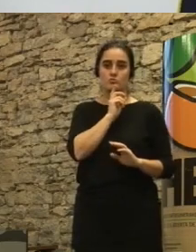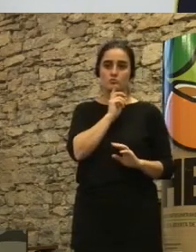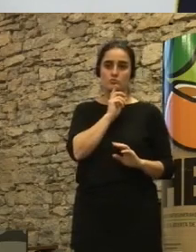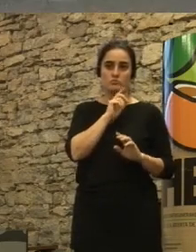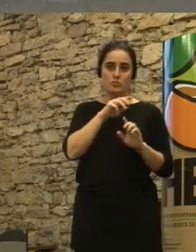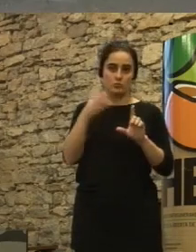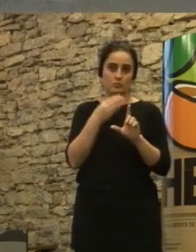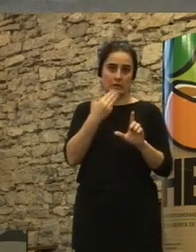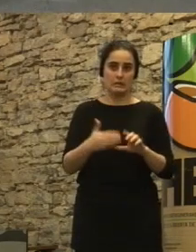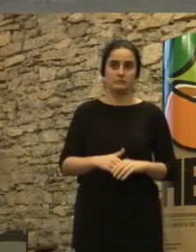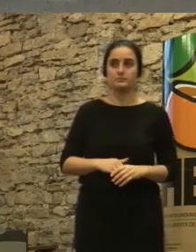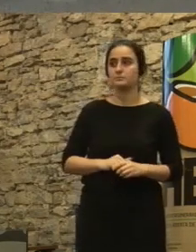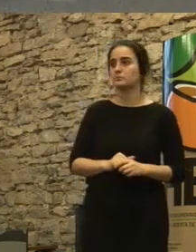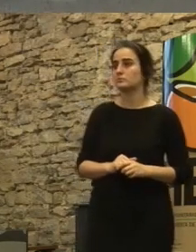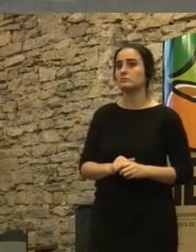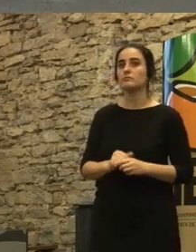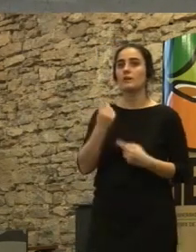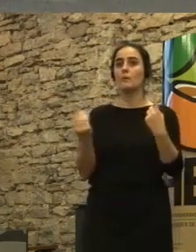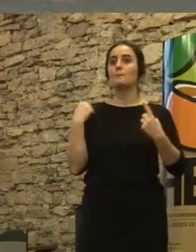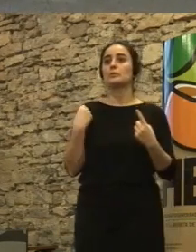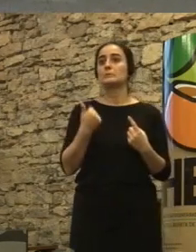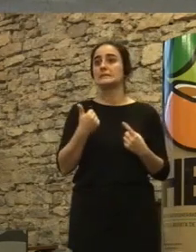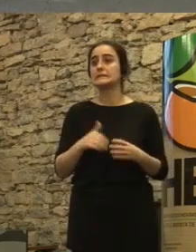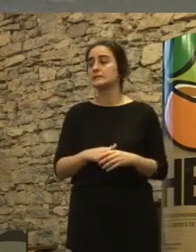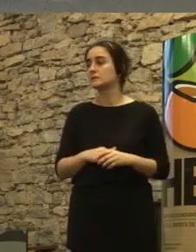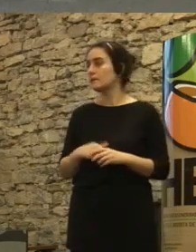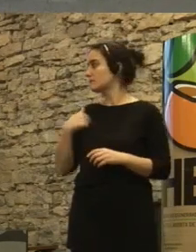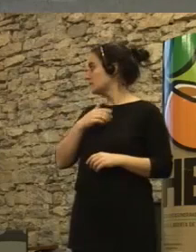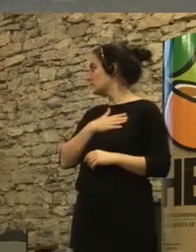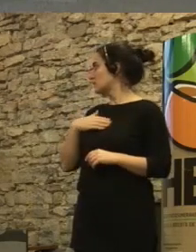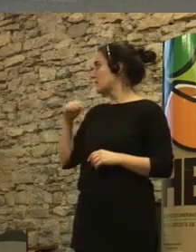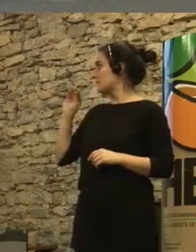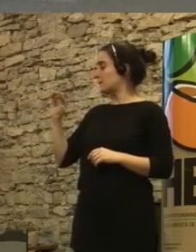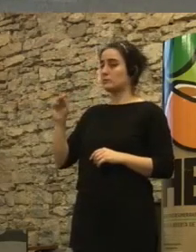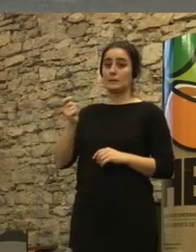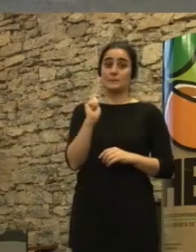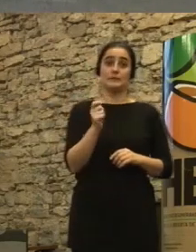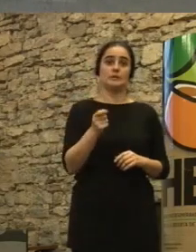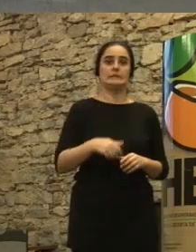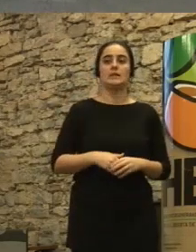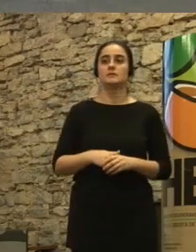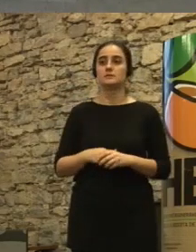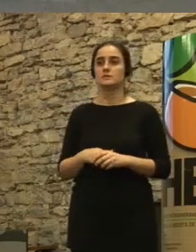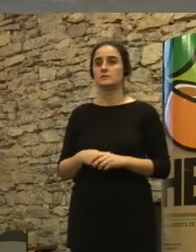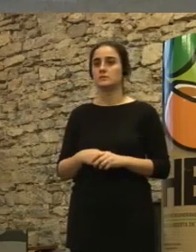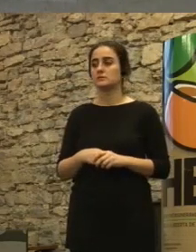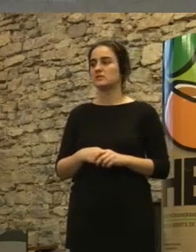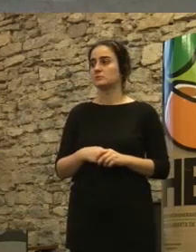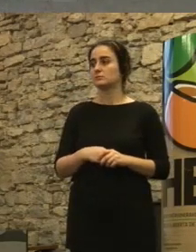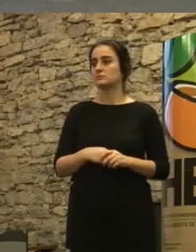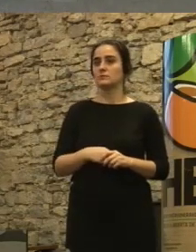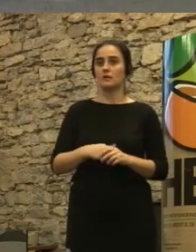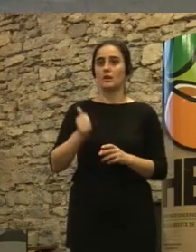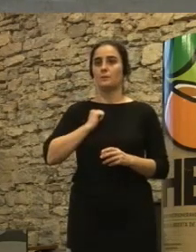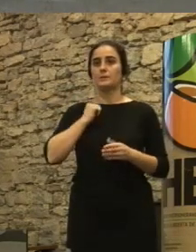transparencia. ¿Alguna cuestión más? Yo quería preguntarles a los pensionistas, mientras